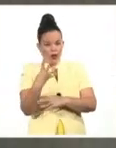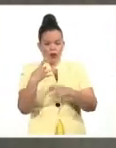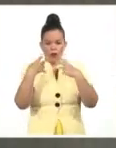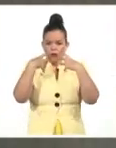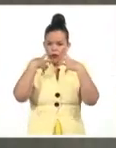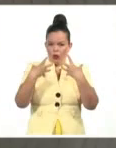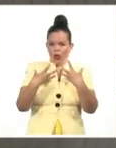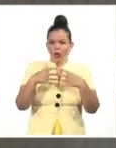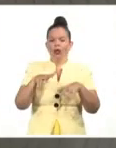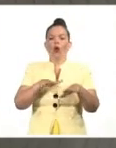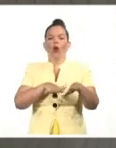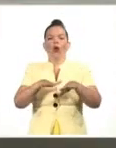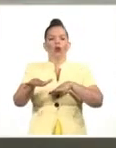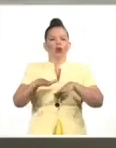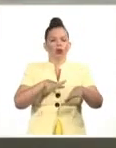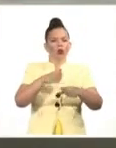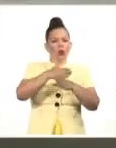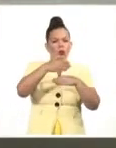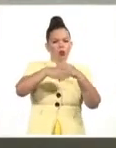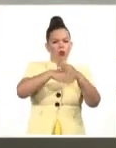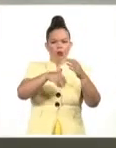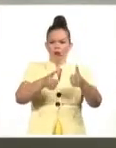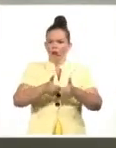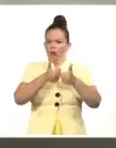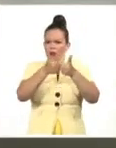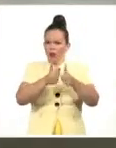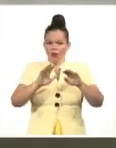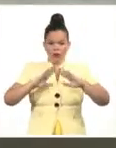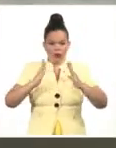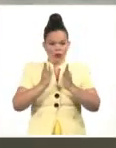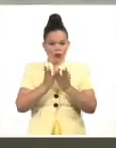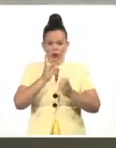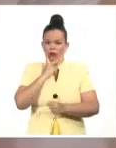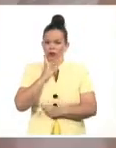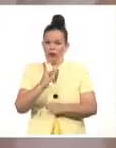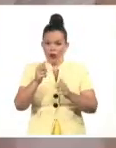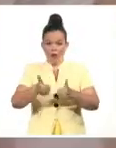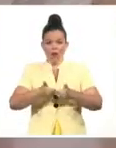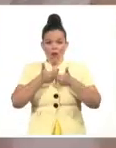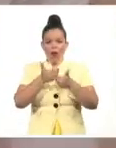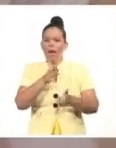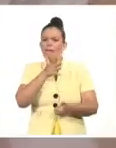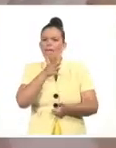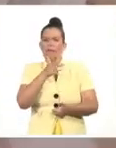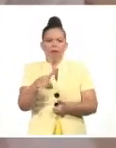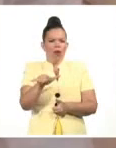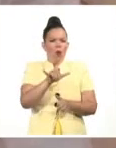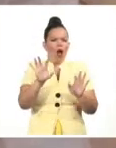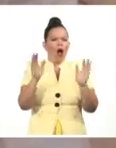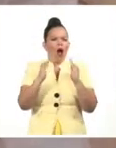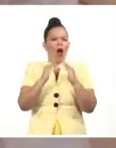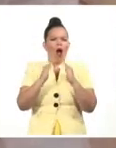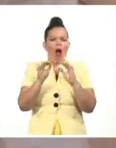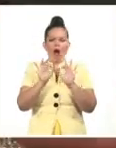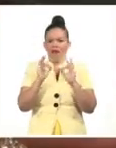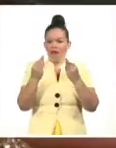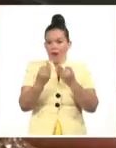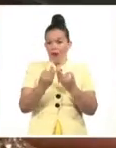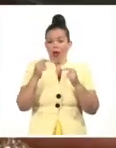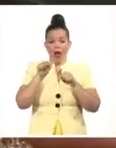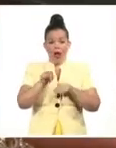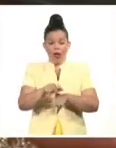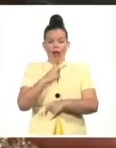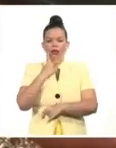condiciones estructurales y funcionales semejantes al propio hogar de la embarazada. En ellos se brinda una atención